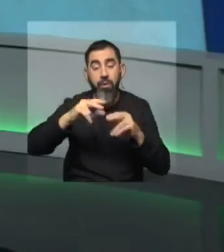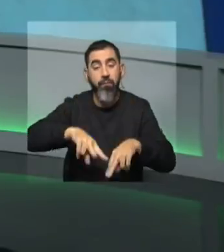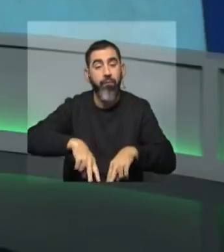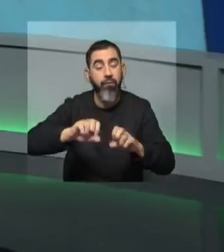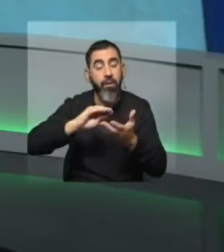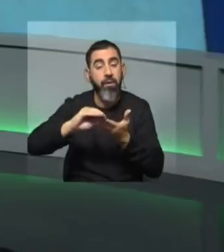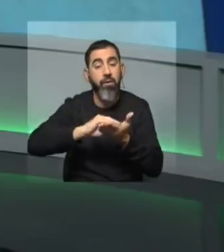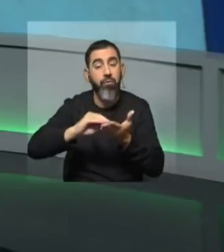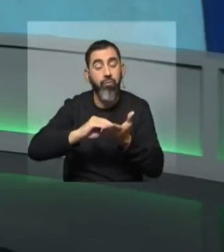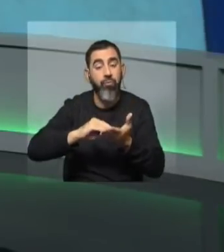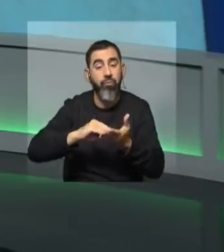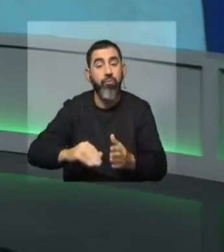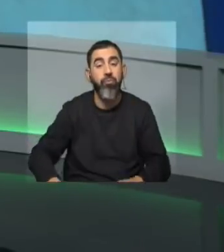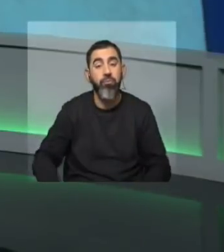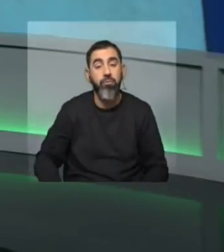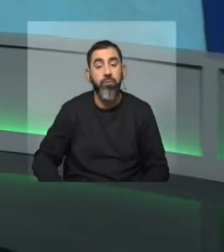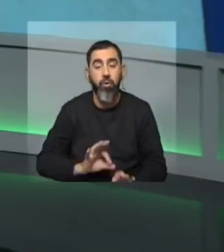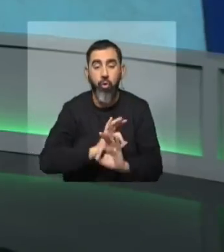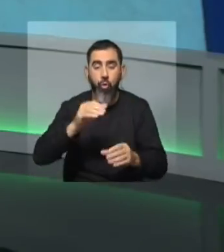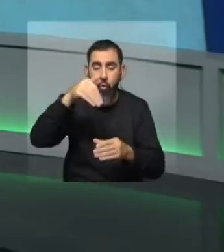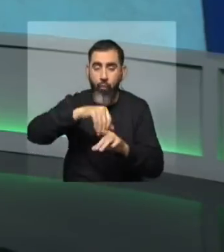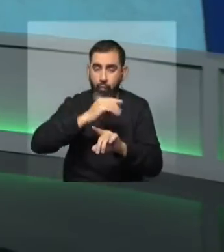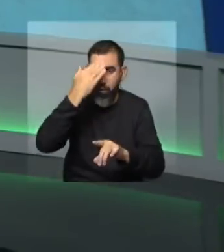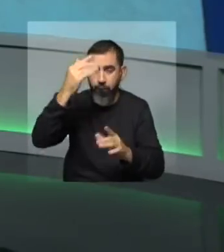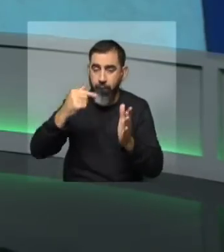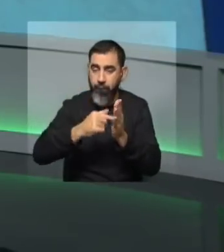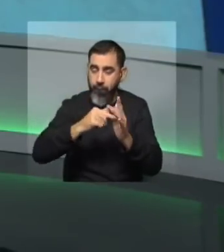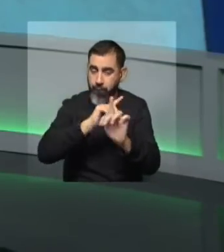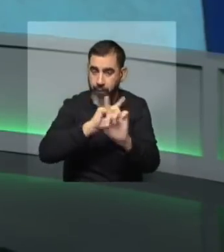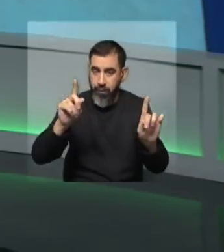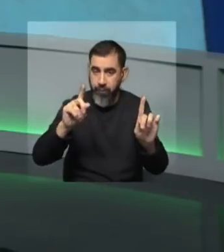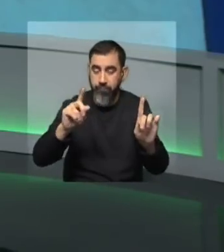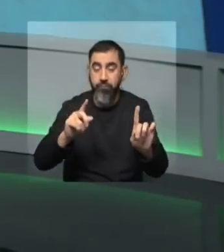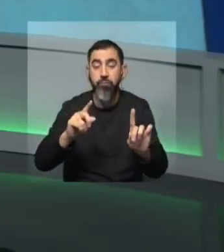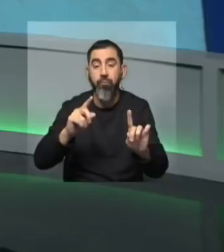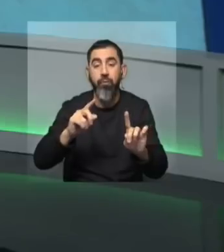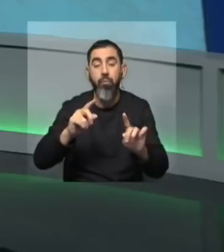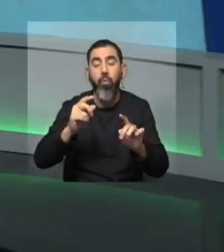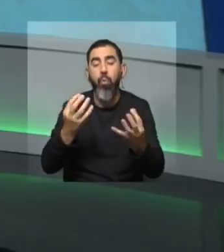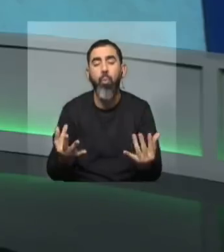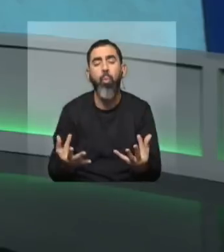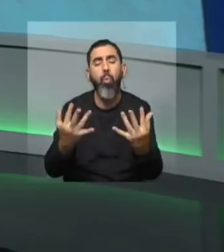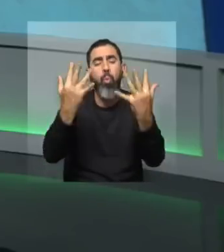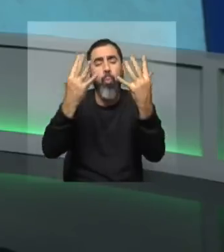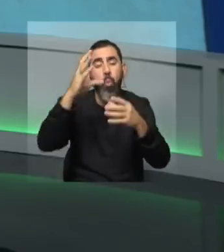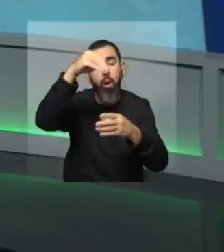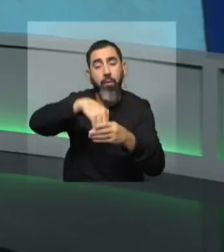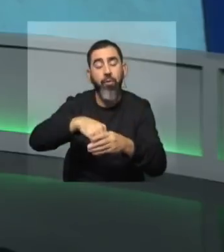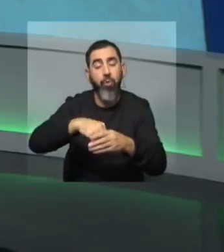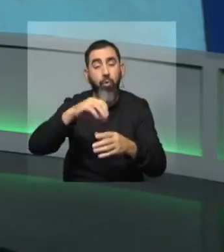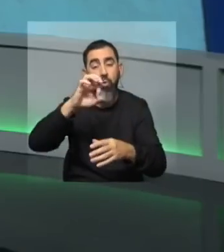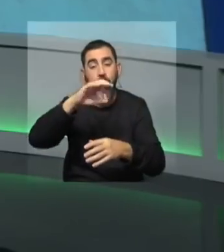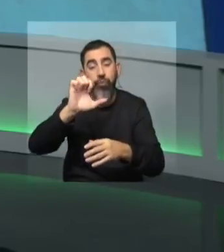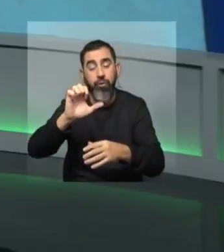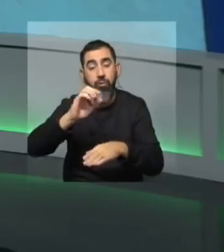investigación administrativa, esto sin el voto del director del Frente Amplio, Edgardo Ortuño, por el uso de bengalas de humo en la sede del organismo